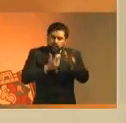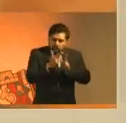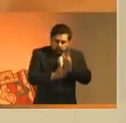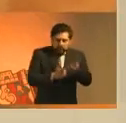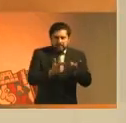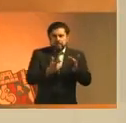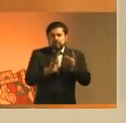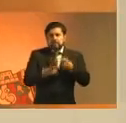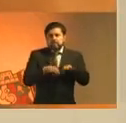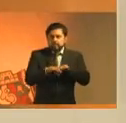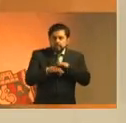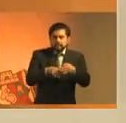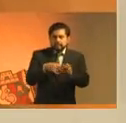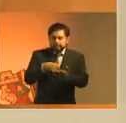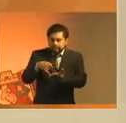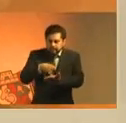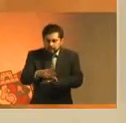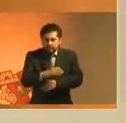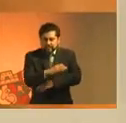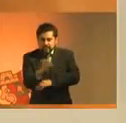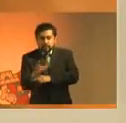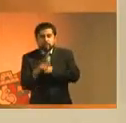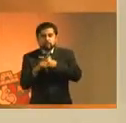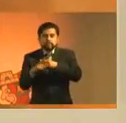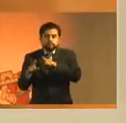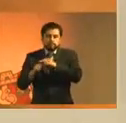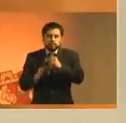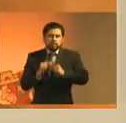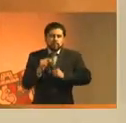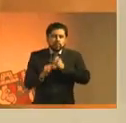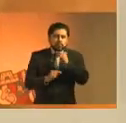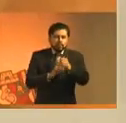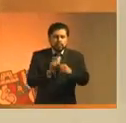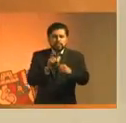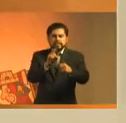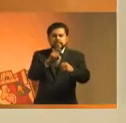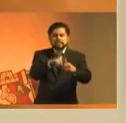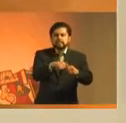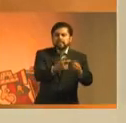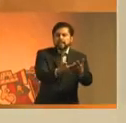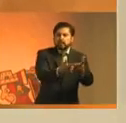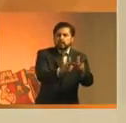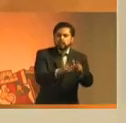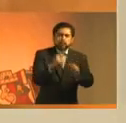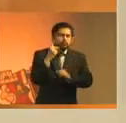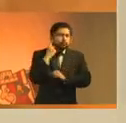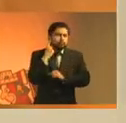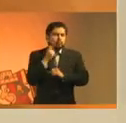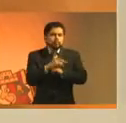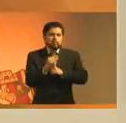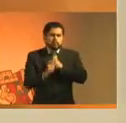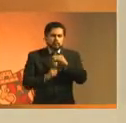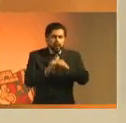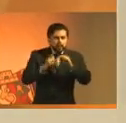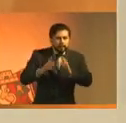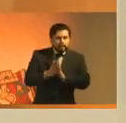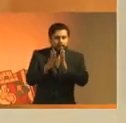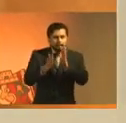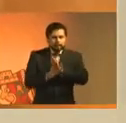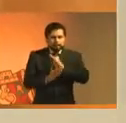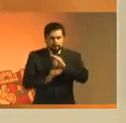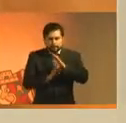y empieza a participar en actividades políticas ya no solo en protestas sociales de manera más organizada